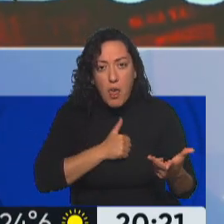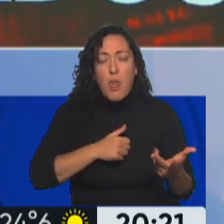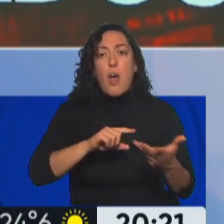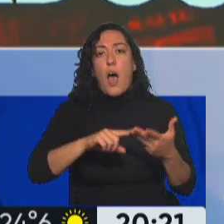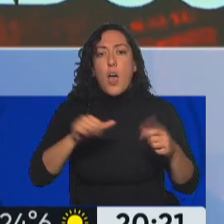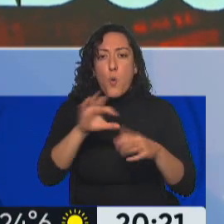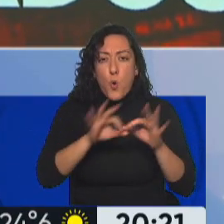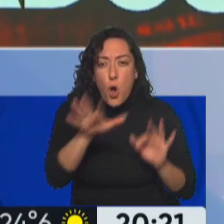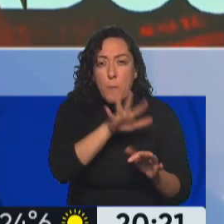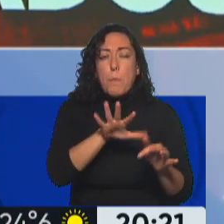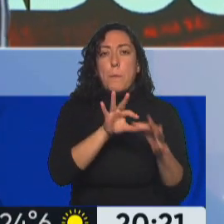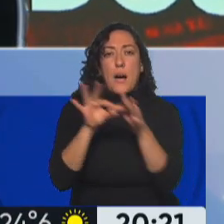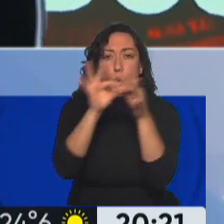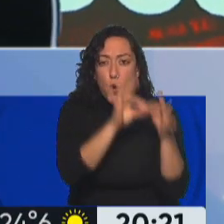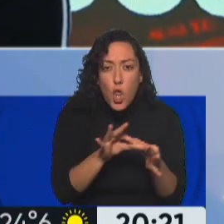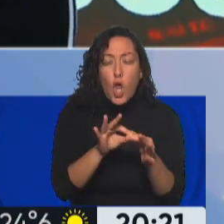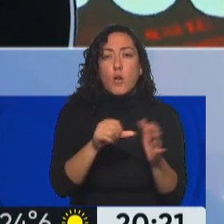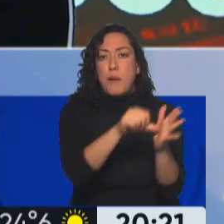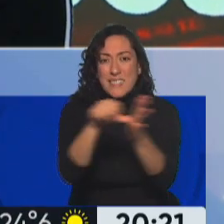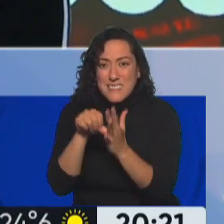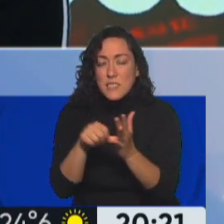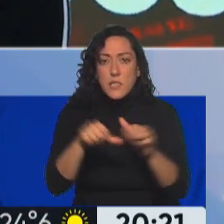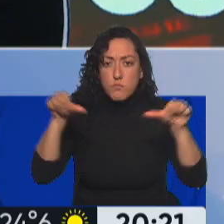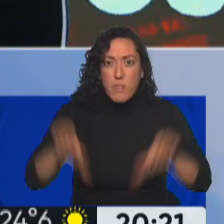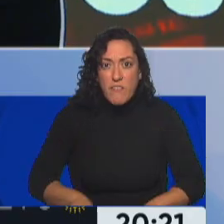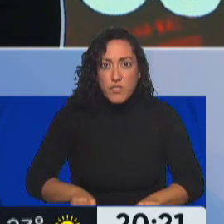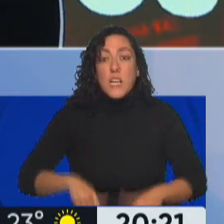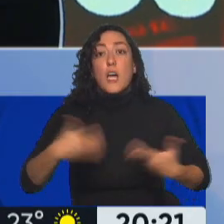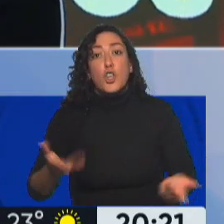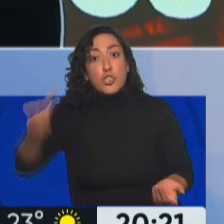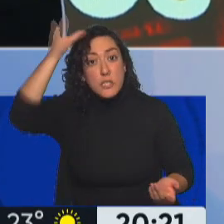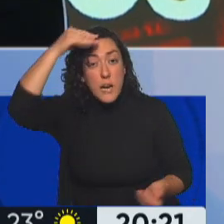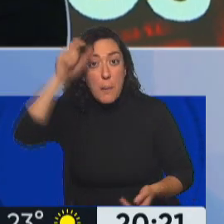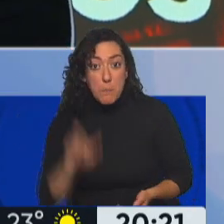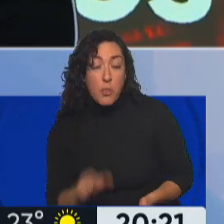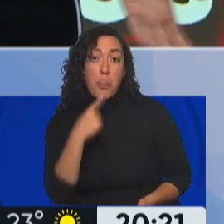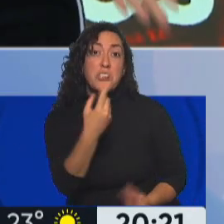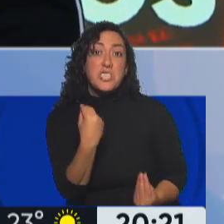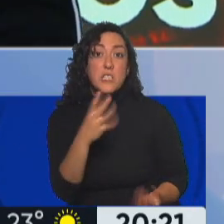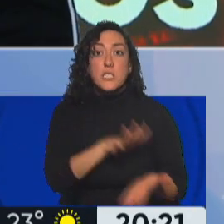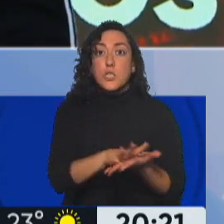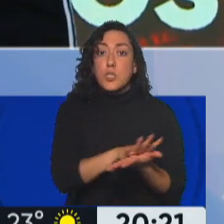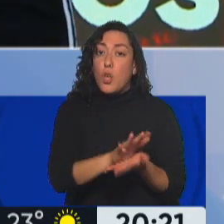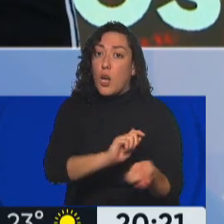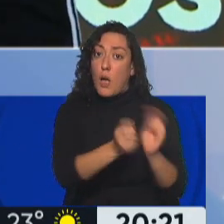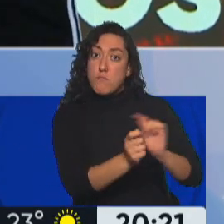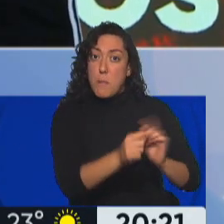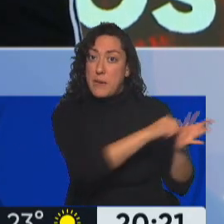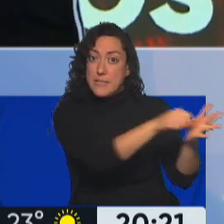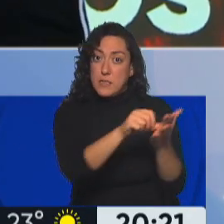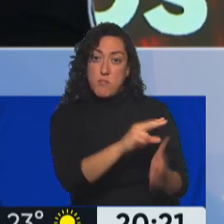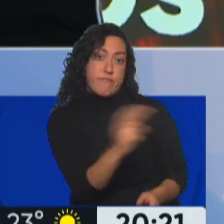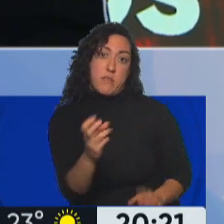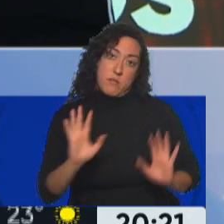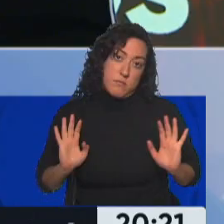Unión Europea, entre otros países, ¿no? Entonces lo que plantea Trump es que lo que quiere es revertir esta situación. Lo que pasó fue que les puso, por ejemplo,